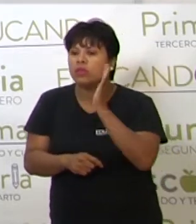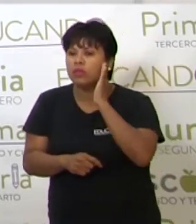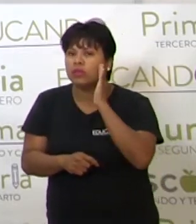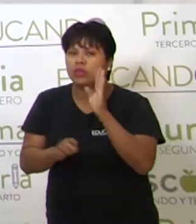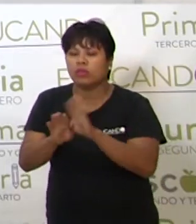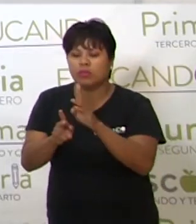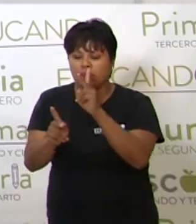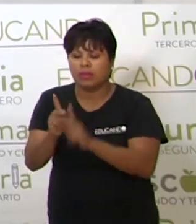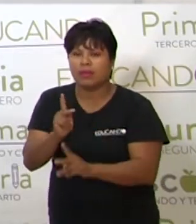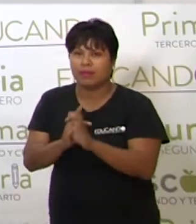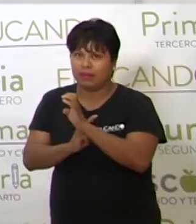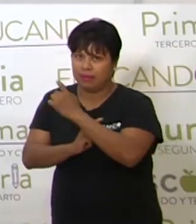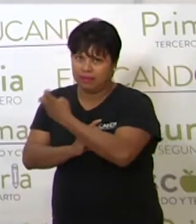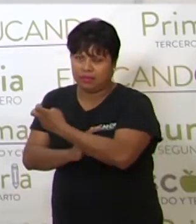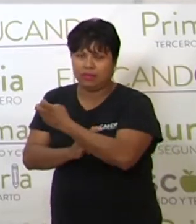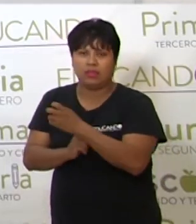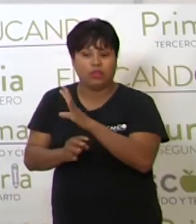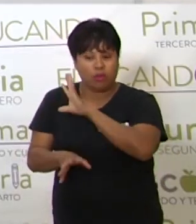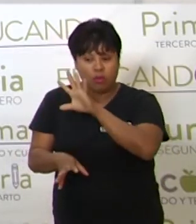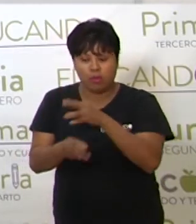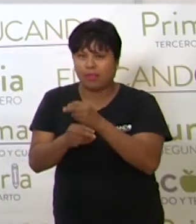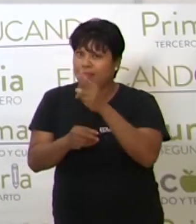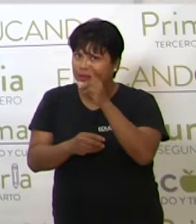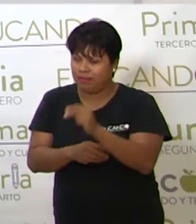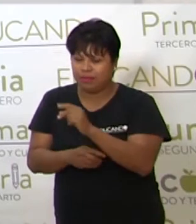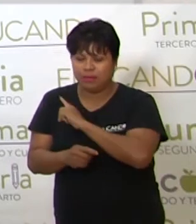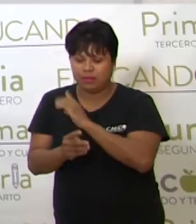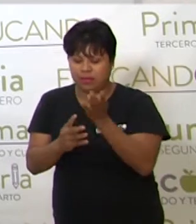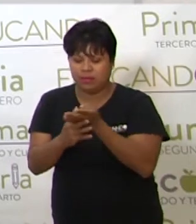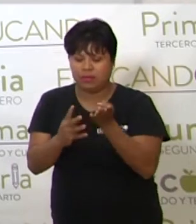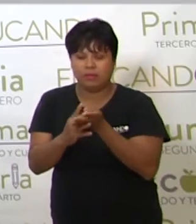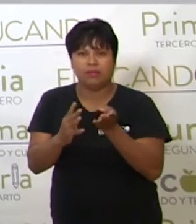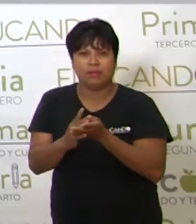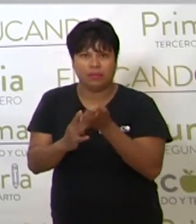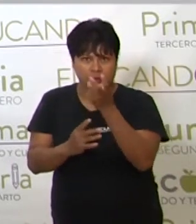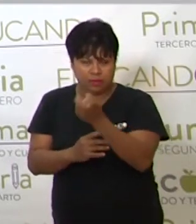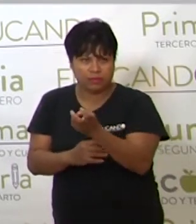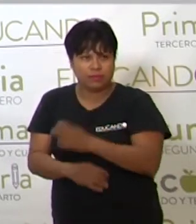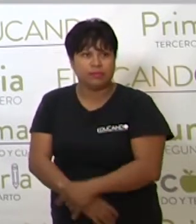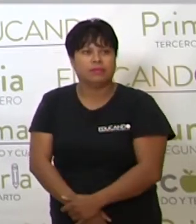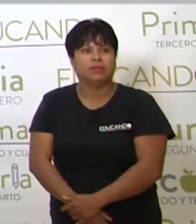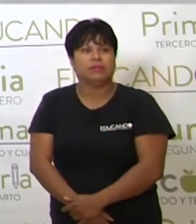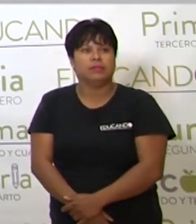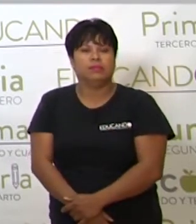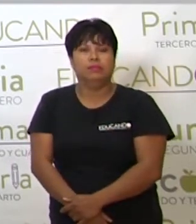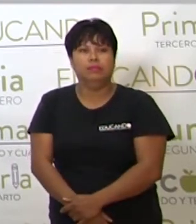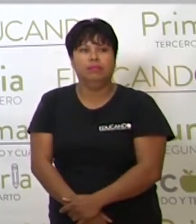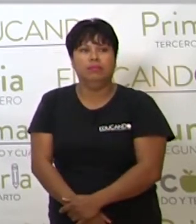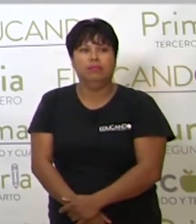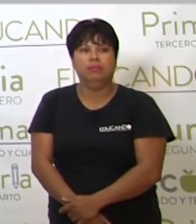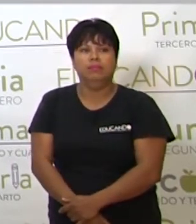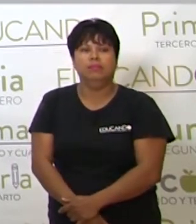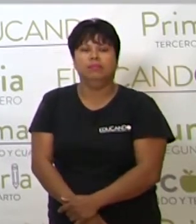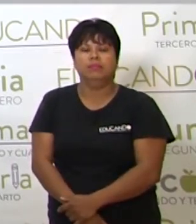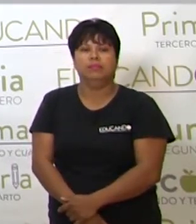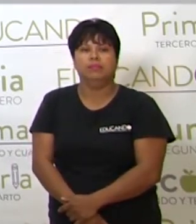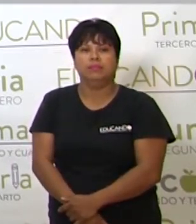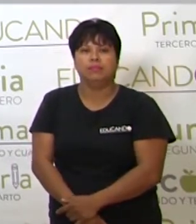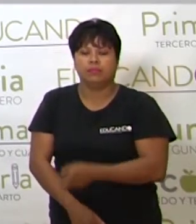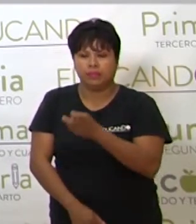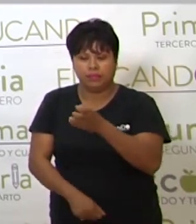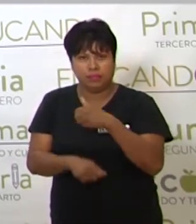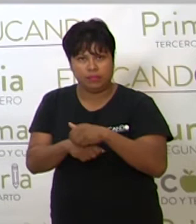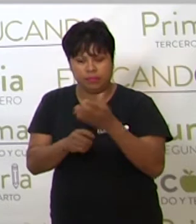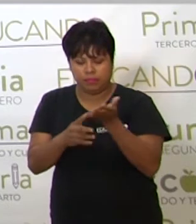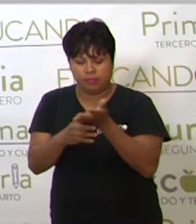no se está produciendo completo vamos a fraccionar esta otra parte ahí está ahorita contamos las fracciones